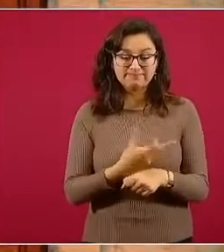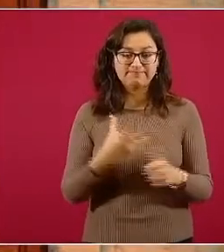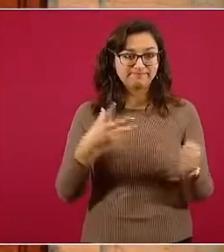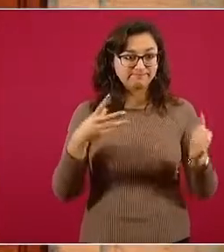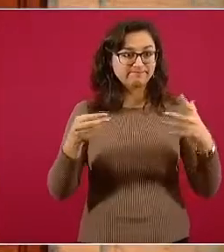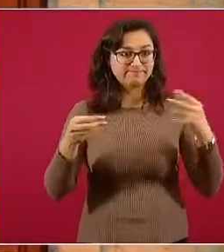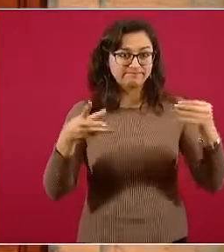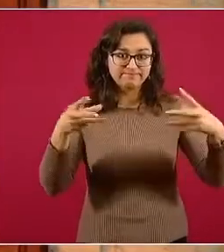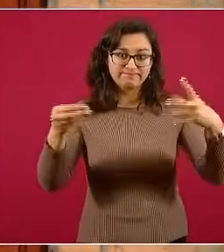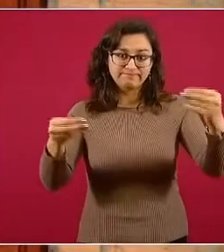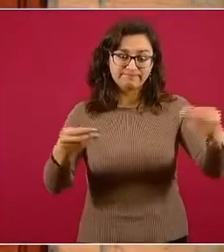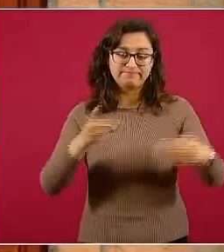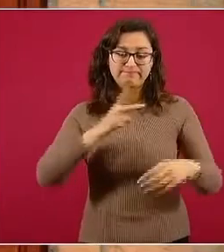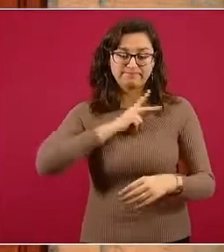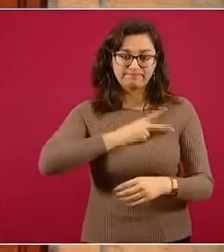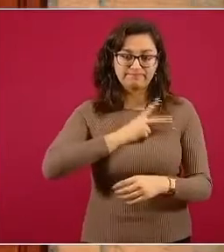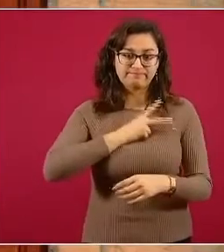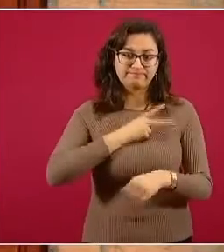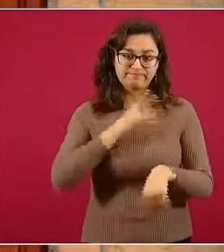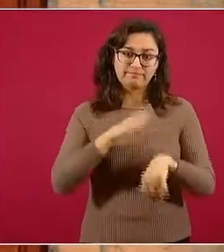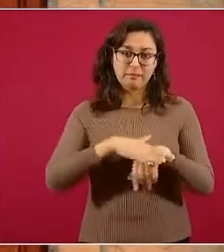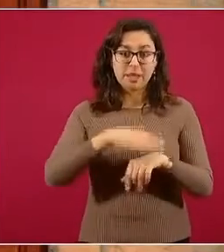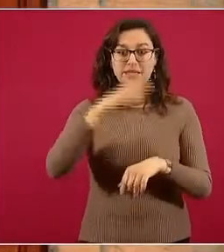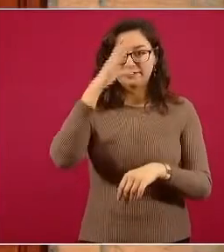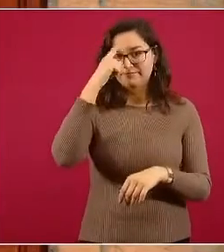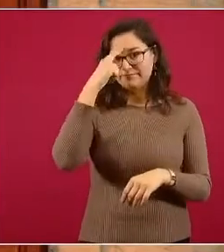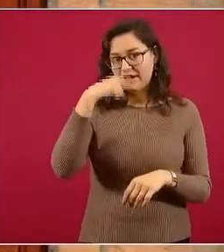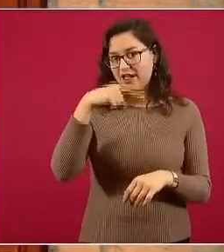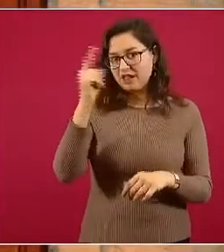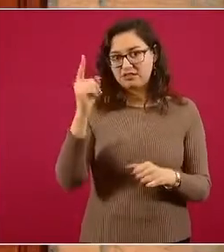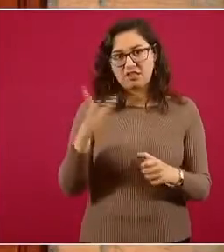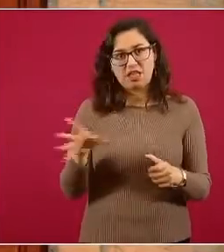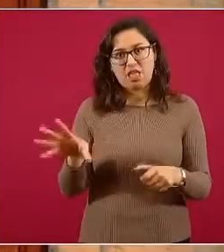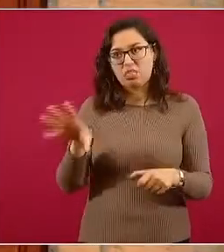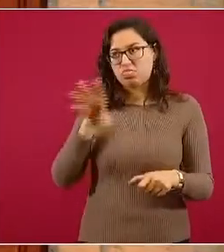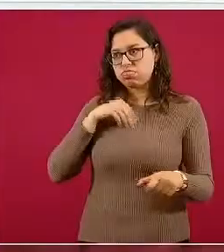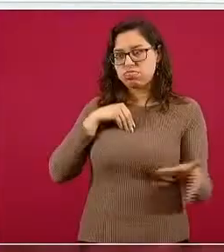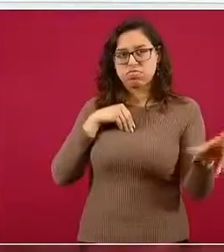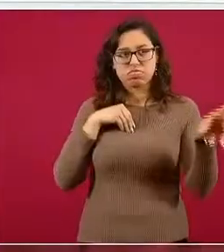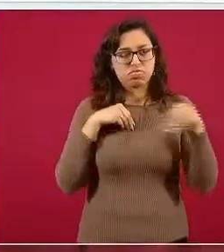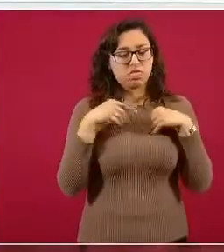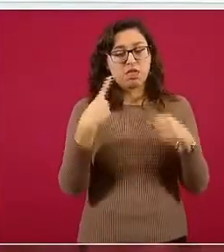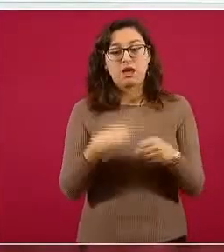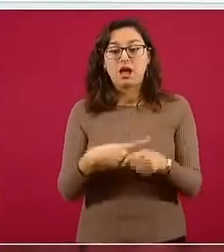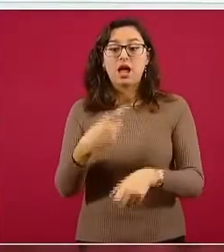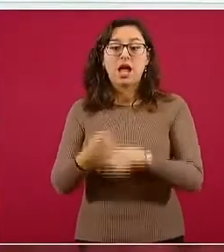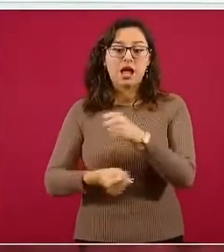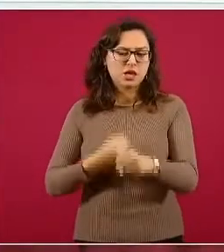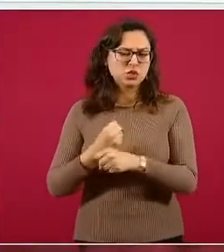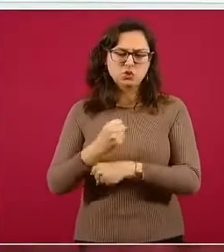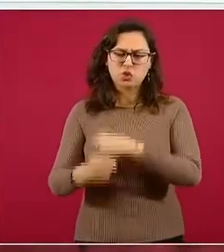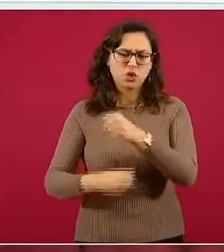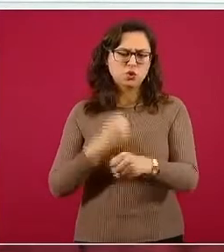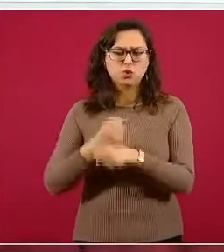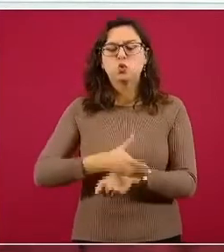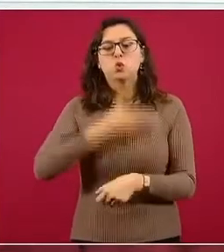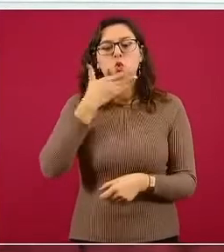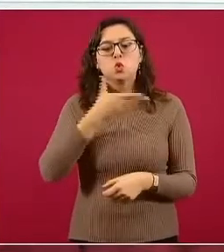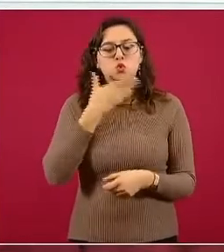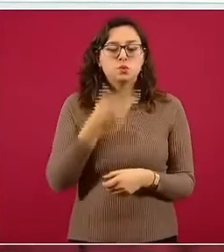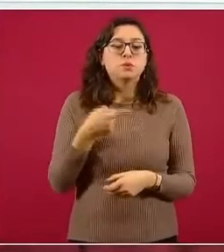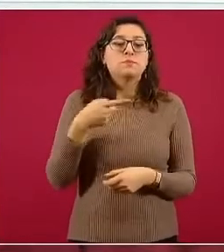la presencia de virus respiratorios que durante todos los años tenemos, pero en este caso también la presencia de este